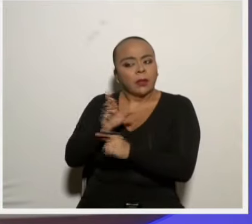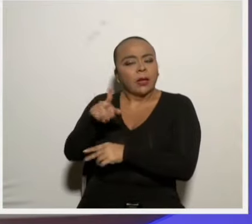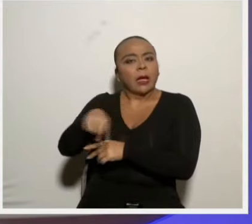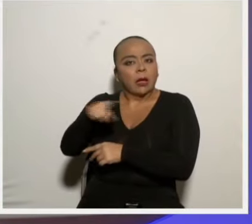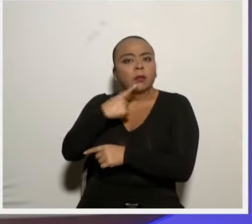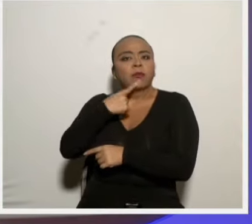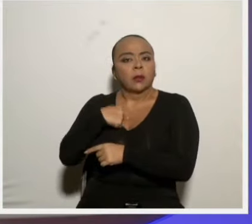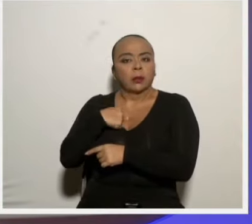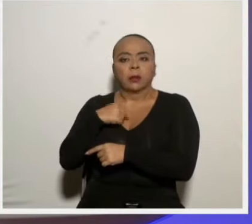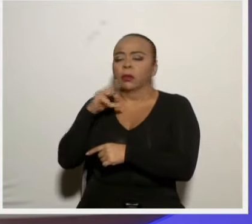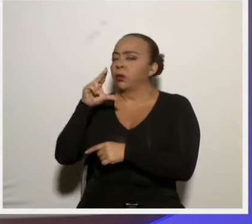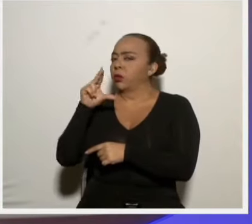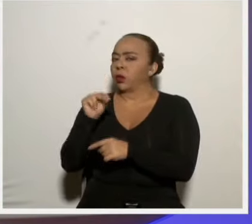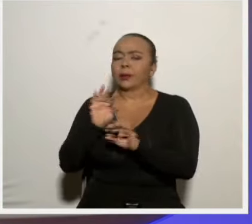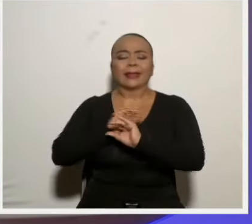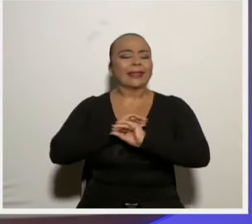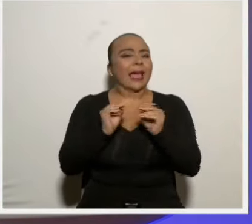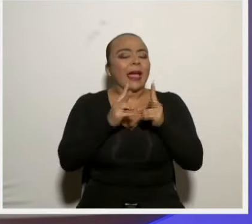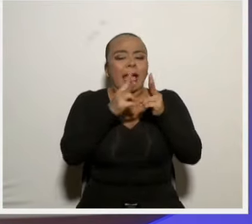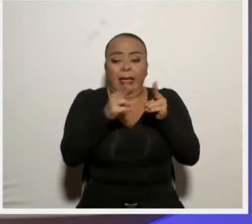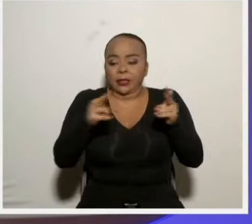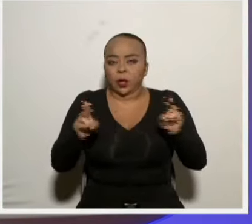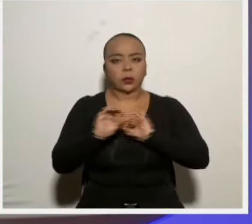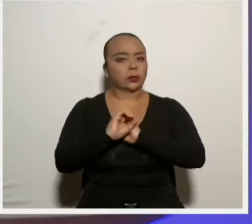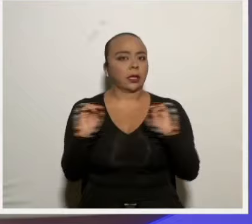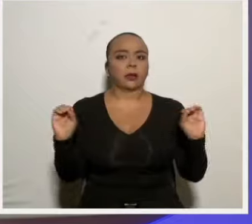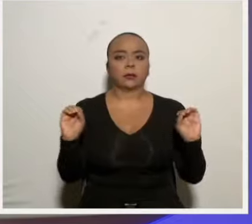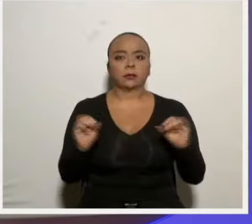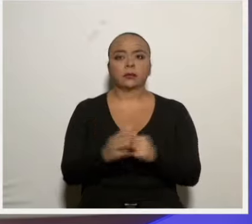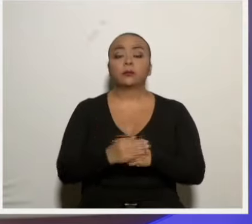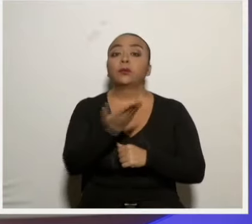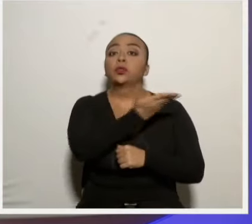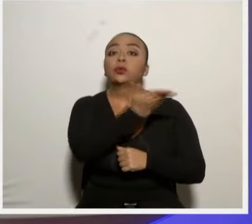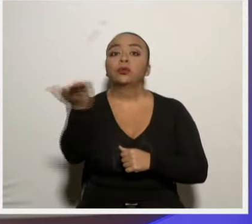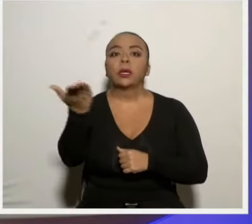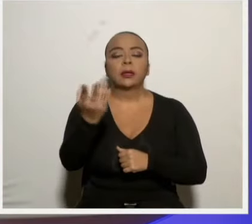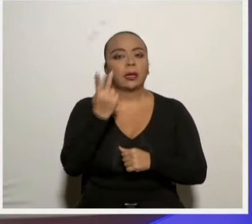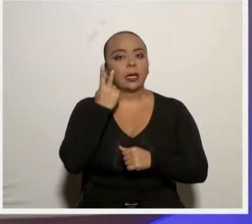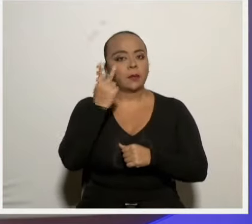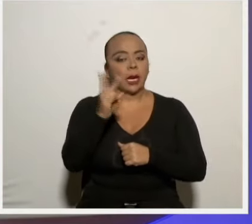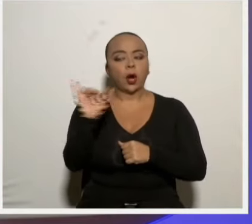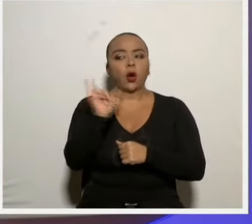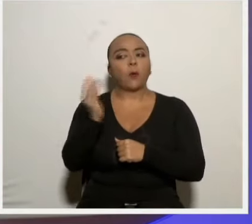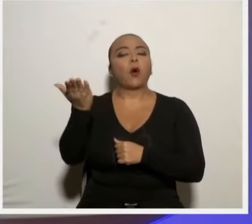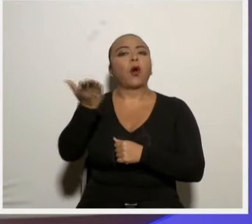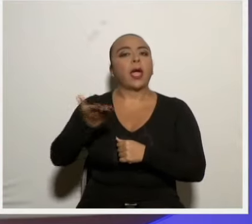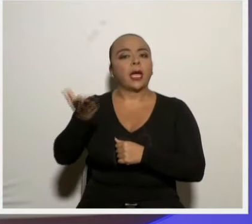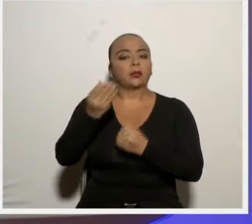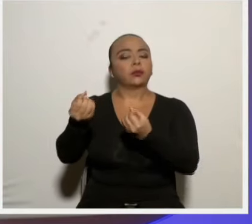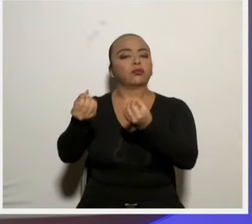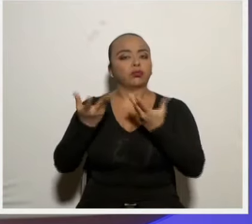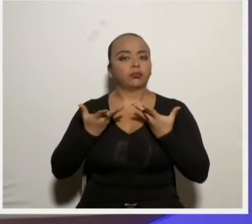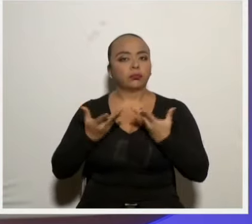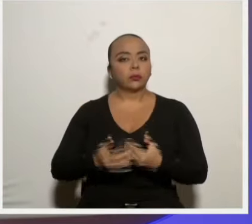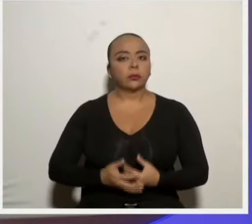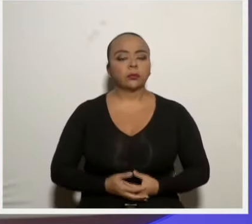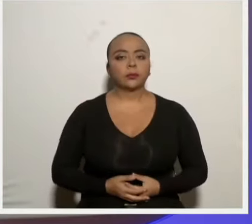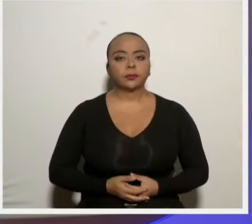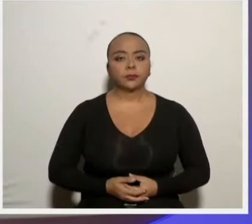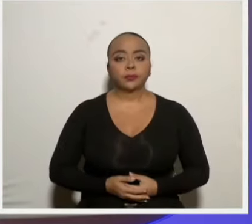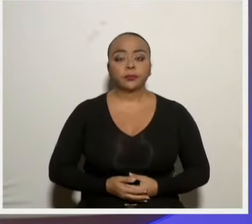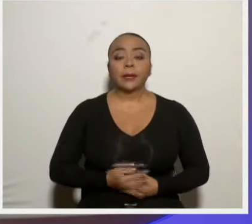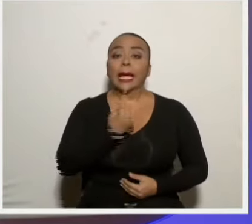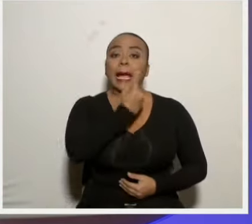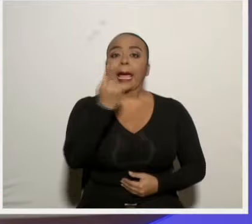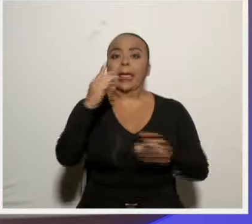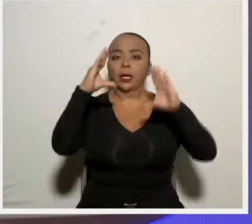dieron no fue objeto de absolutamente ninguna edición. Ustedes las conocerán tal y como ellos las expresaron. Para cada